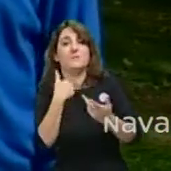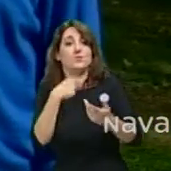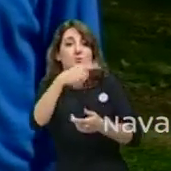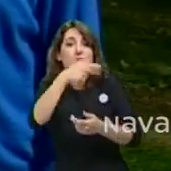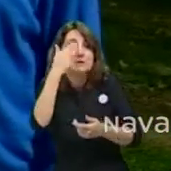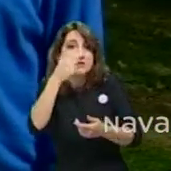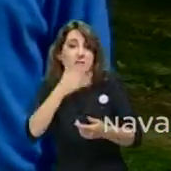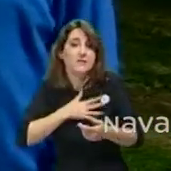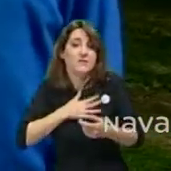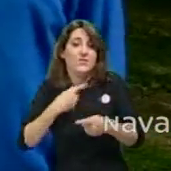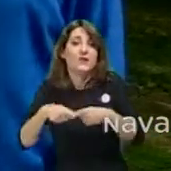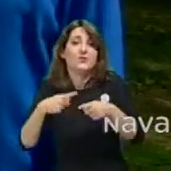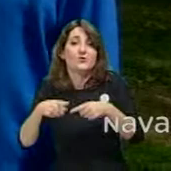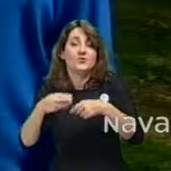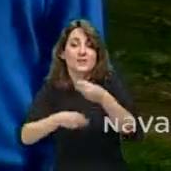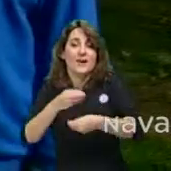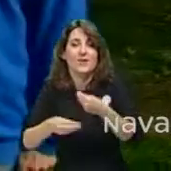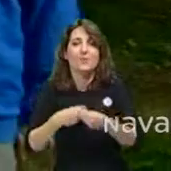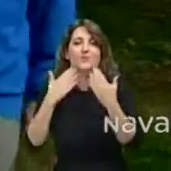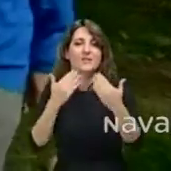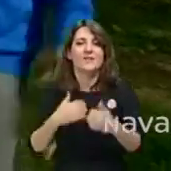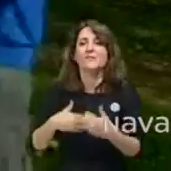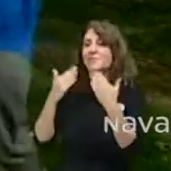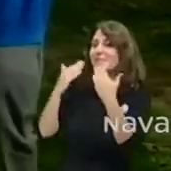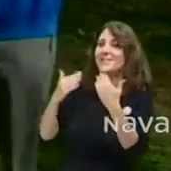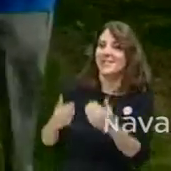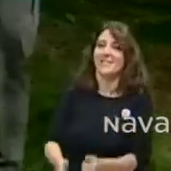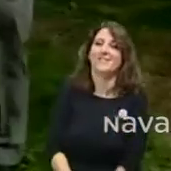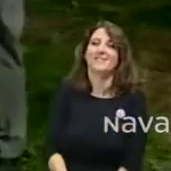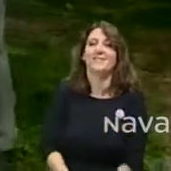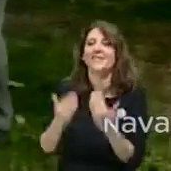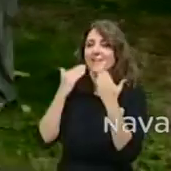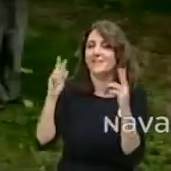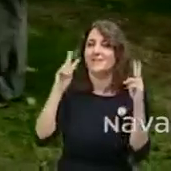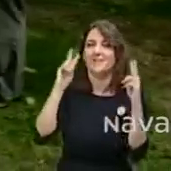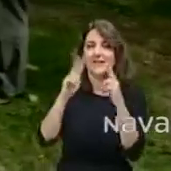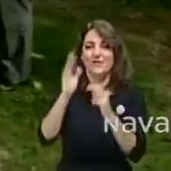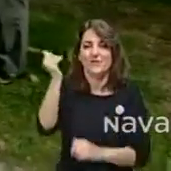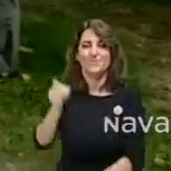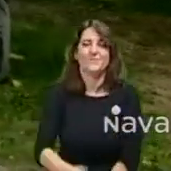vengo haciendo. Muchas gracias. Muy bien, gracias. Gracias, adiós.